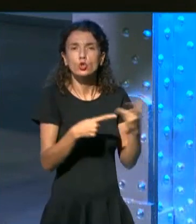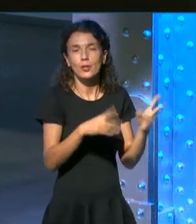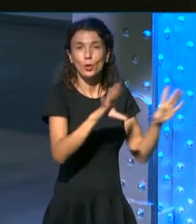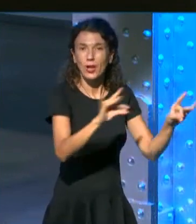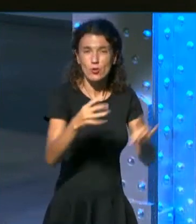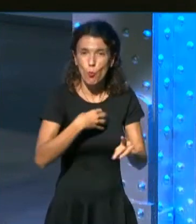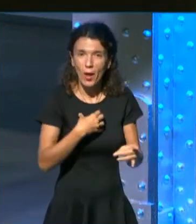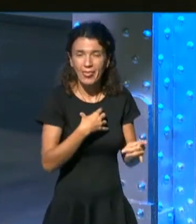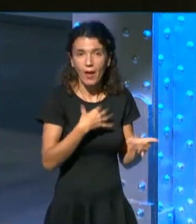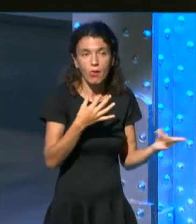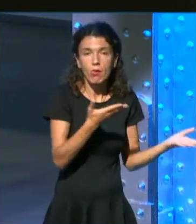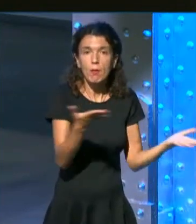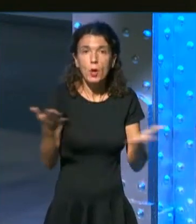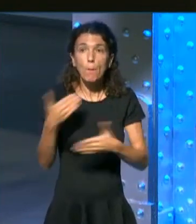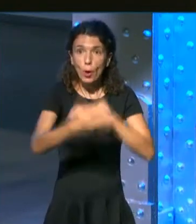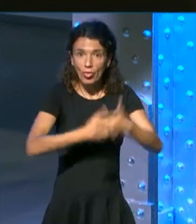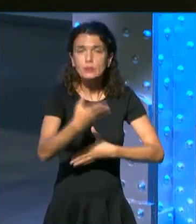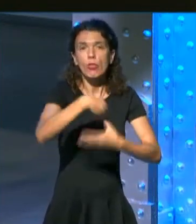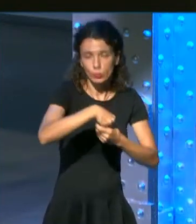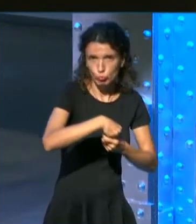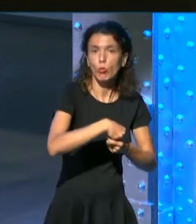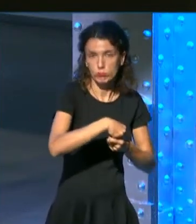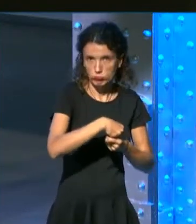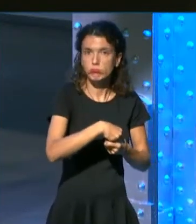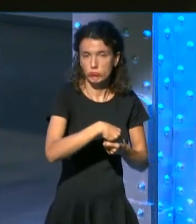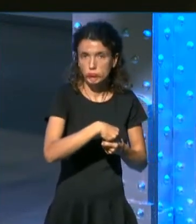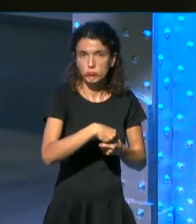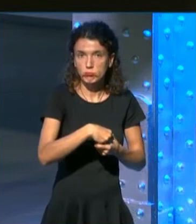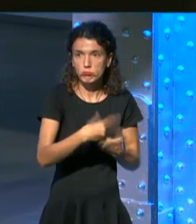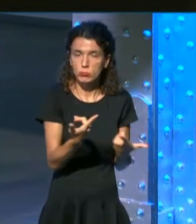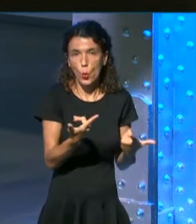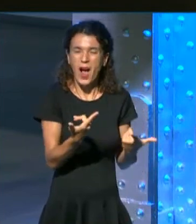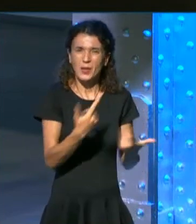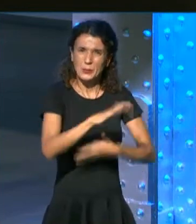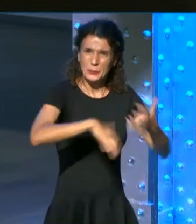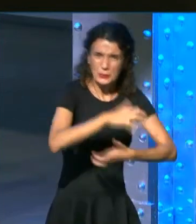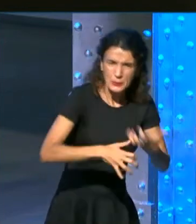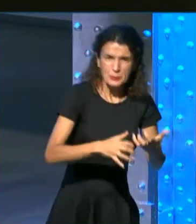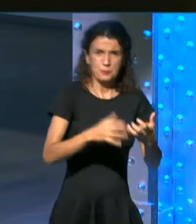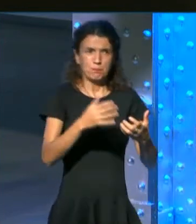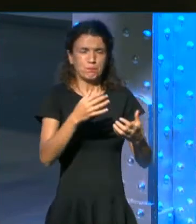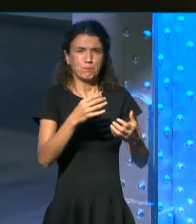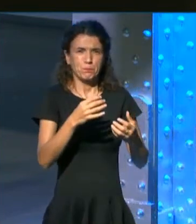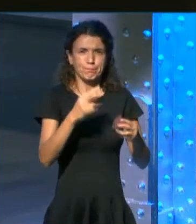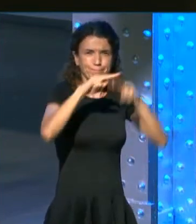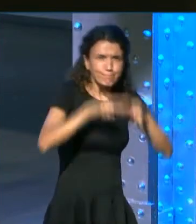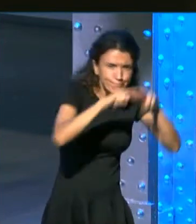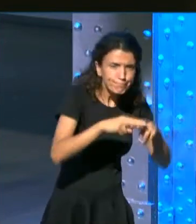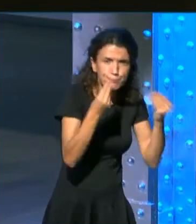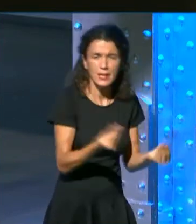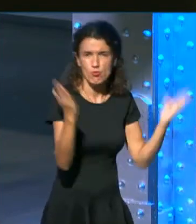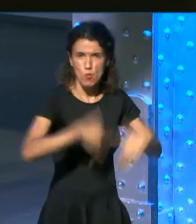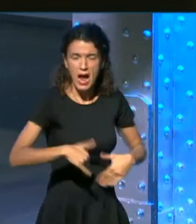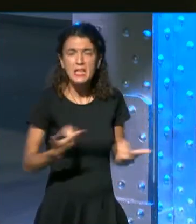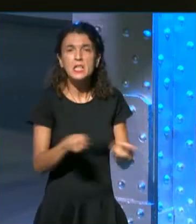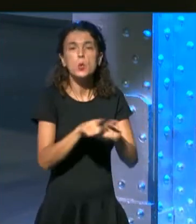intangibles, donde también los procesos está claro que están, que están viciados, que no están revisados, que no están...